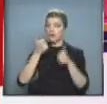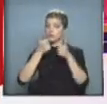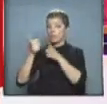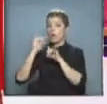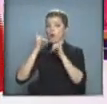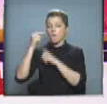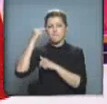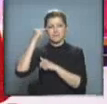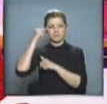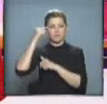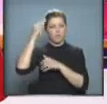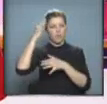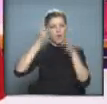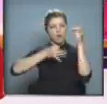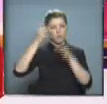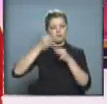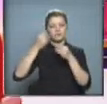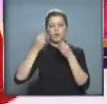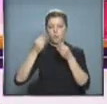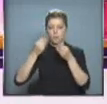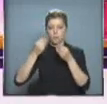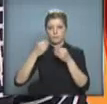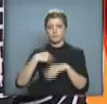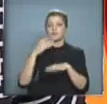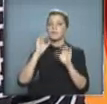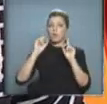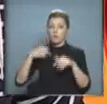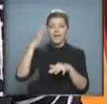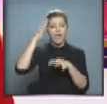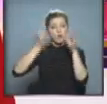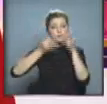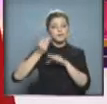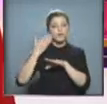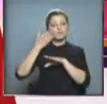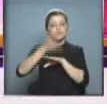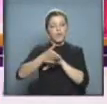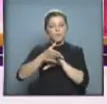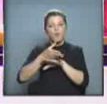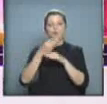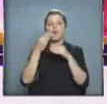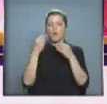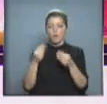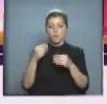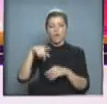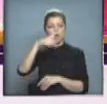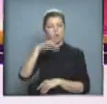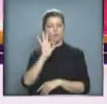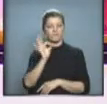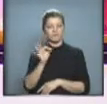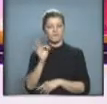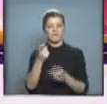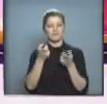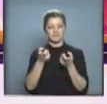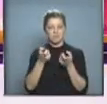a pensar en la justicia y en esto que decíamos en el informe, en el acceso a la justicia. ¿Cuán fácil la tenemos? ¿Qué tenemos que saber para poder acceder a la